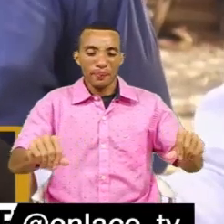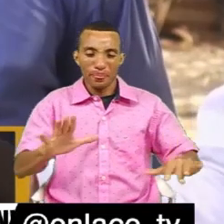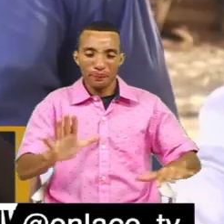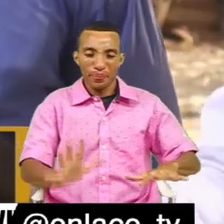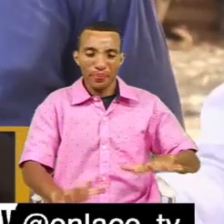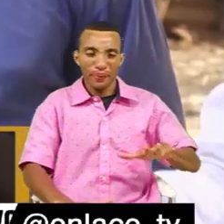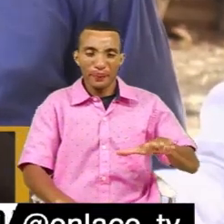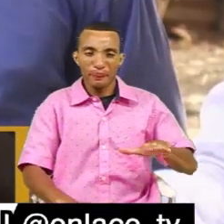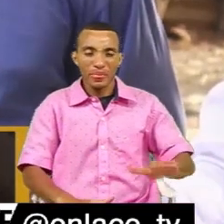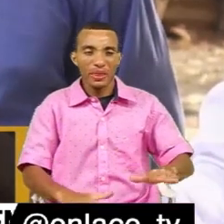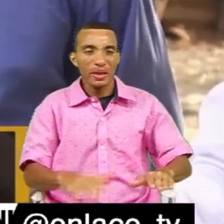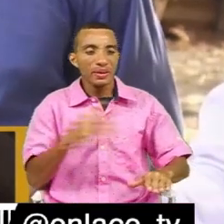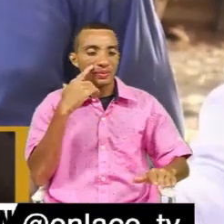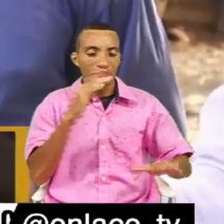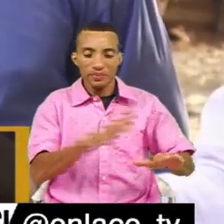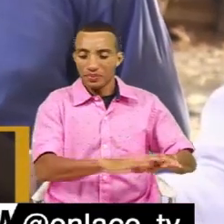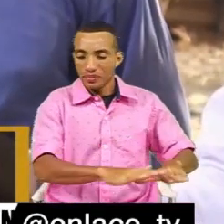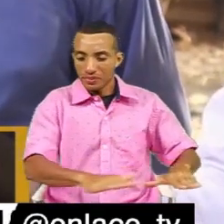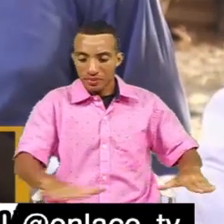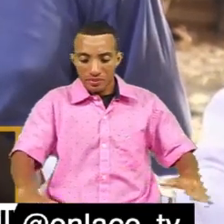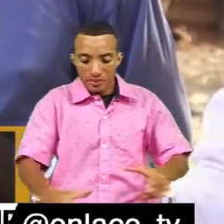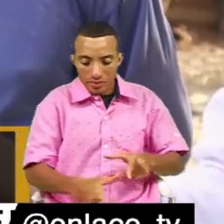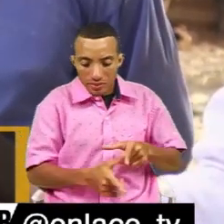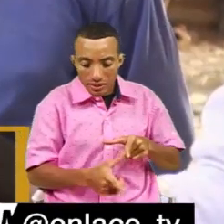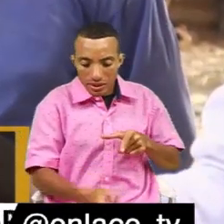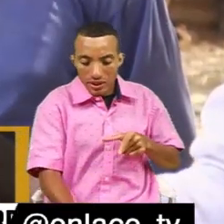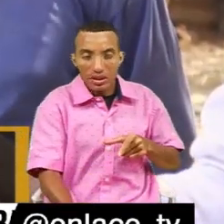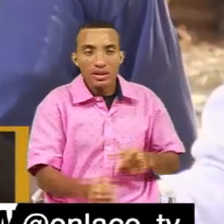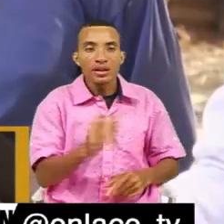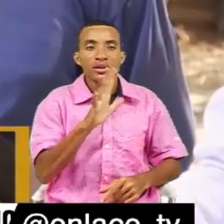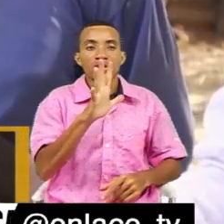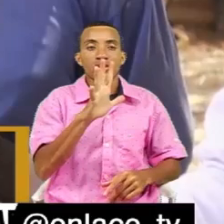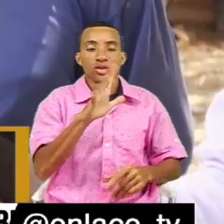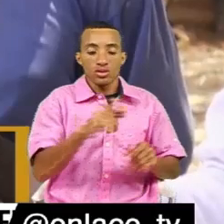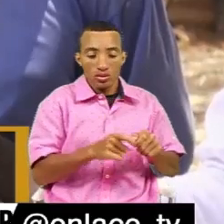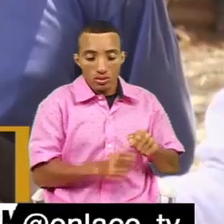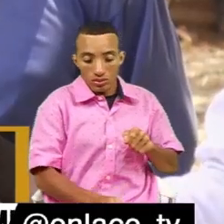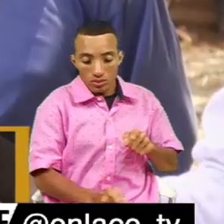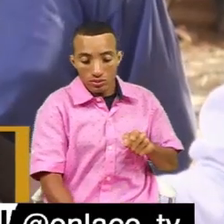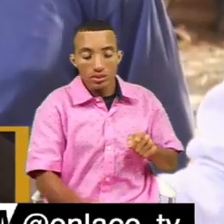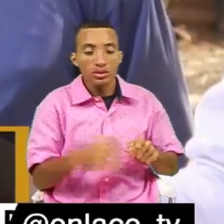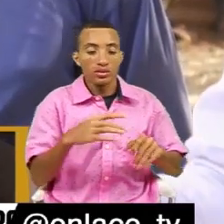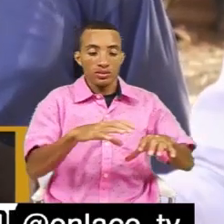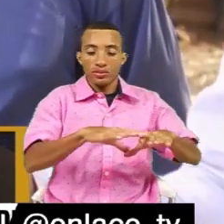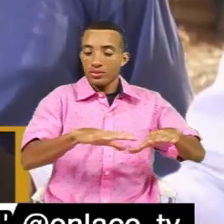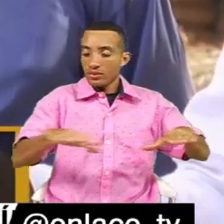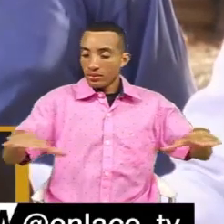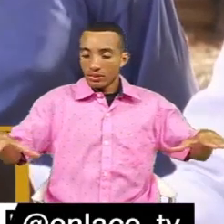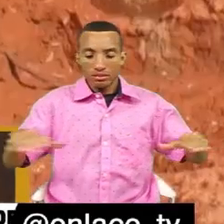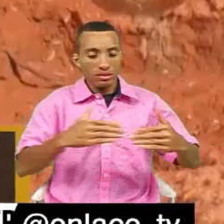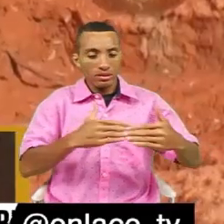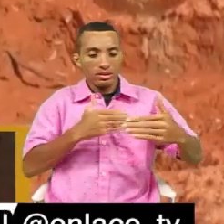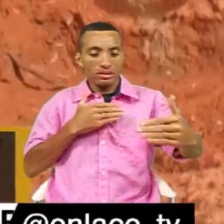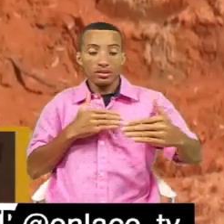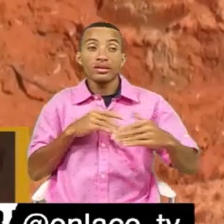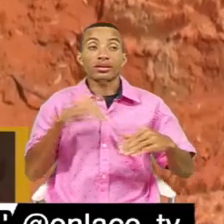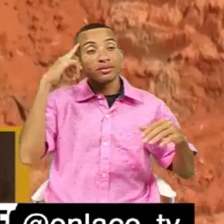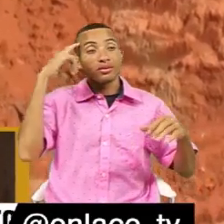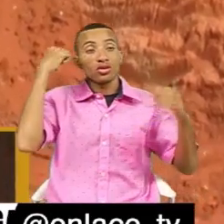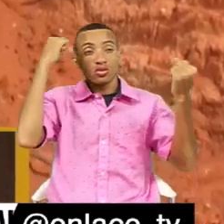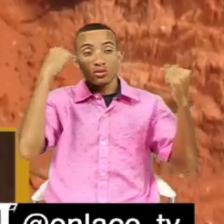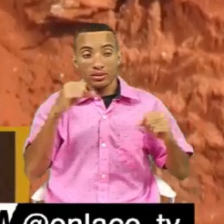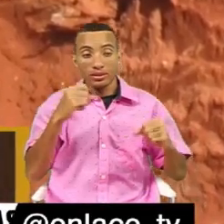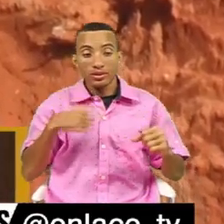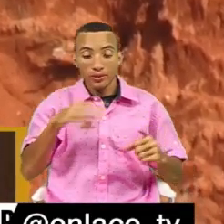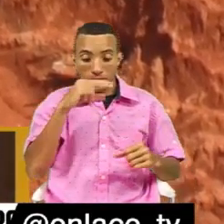son de 5 metros por yo no sé cuánto de ancho, porque se dan de cuenta es muy grandísimo, y la preocupación son los niños, los mosquitos, como